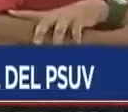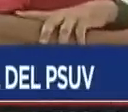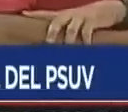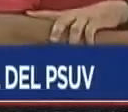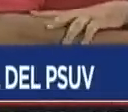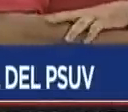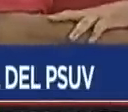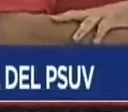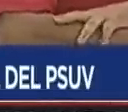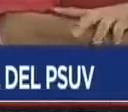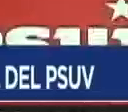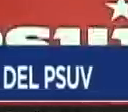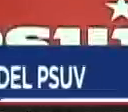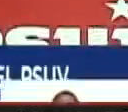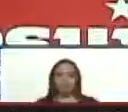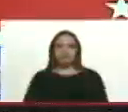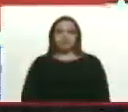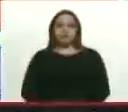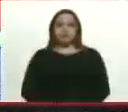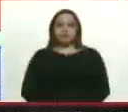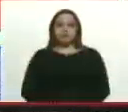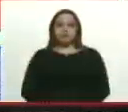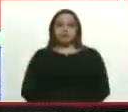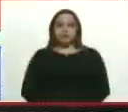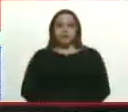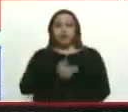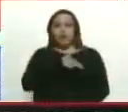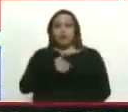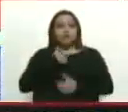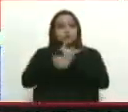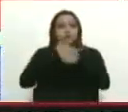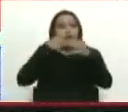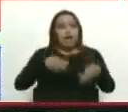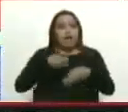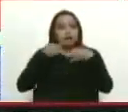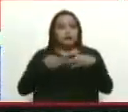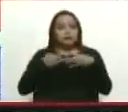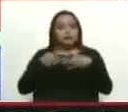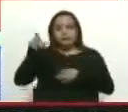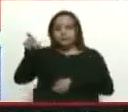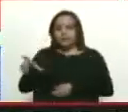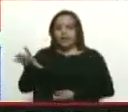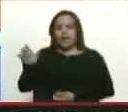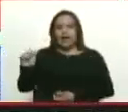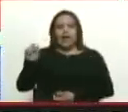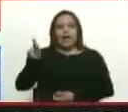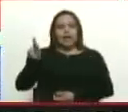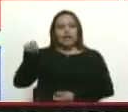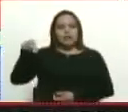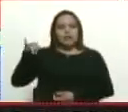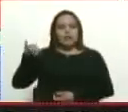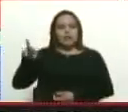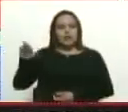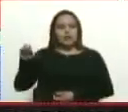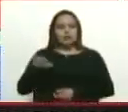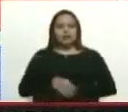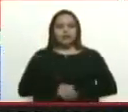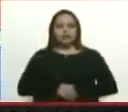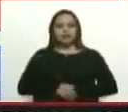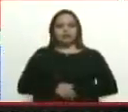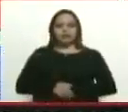eterno hacia García Carneiro. Comandante Chávez le decía Garnica. De